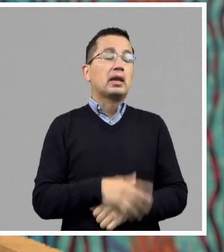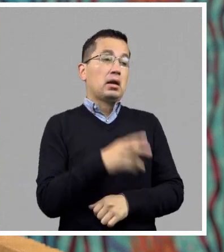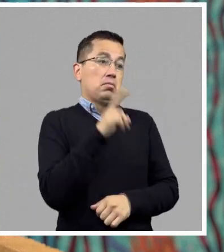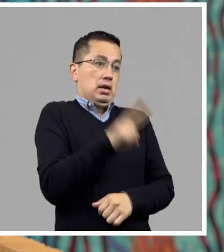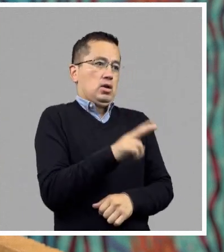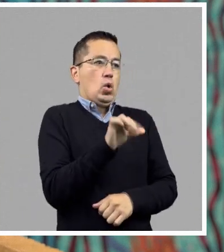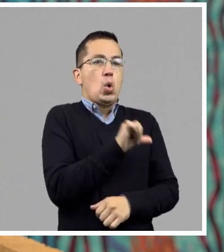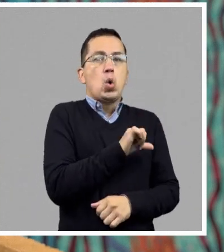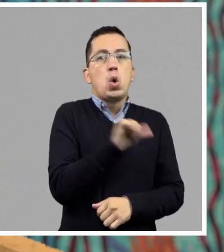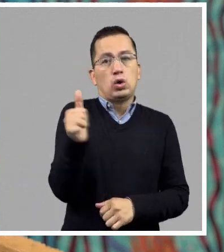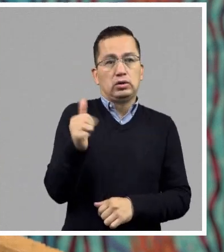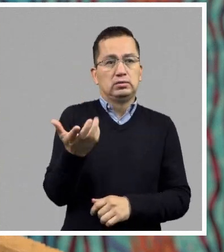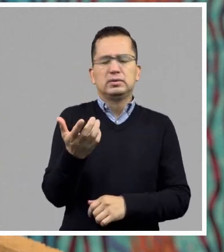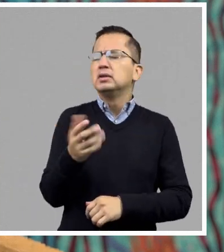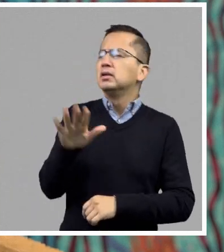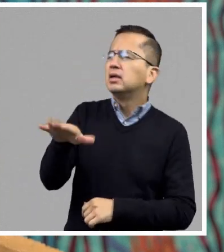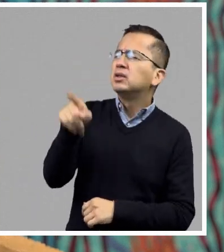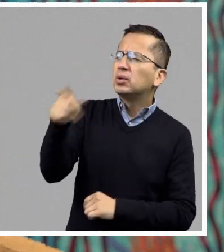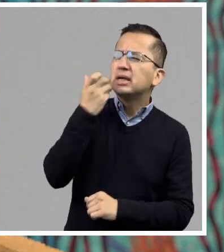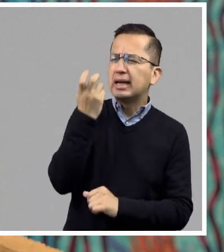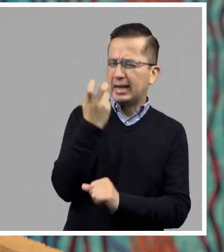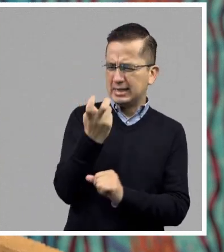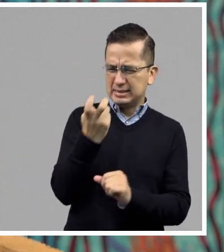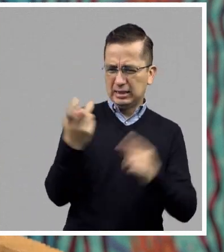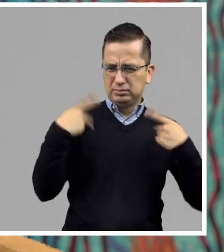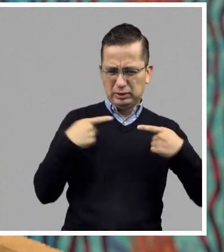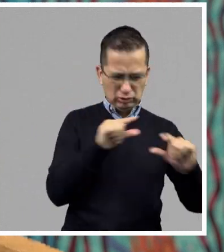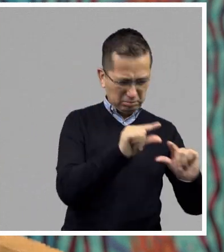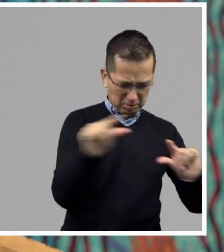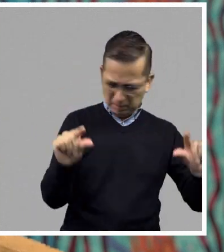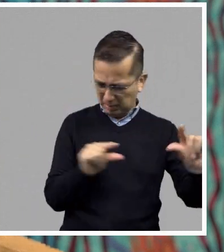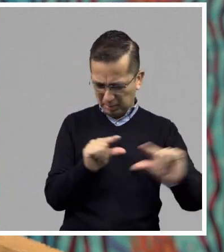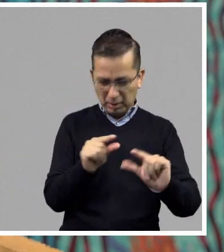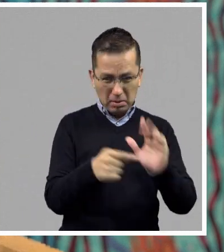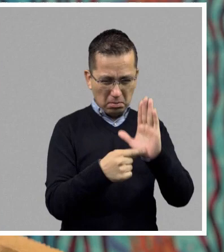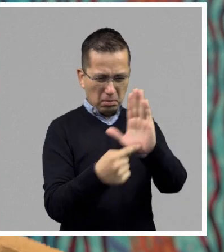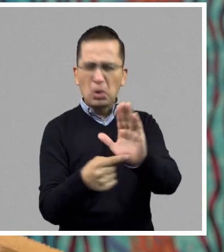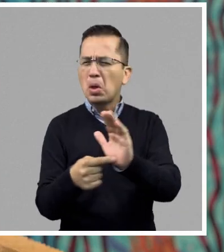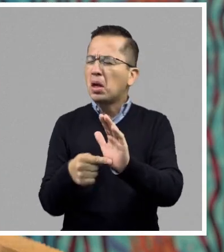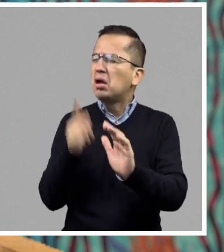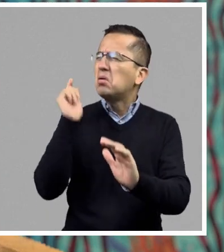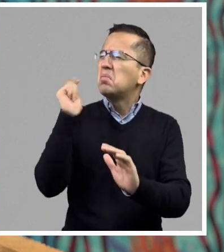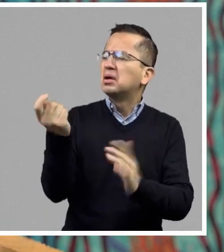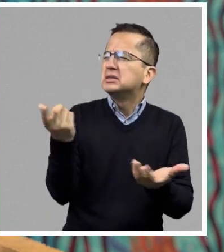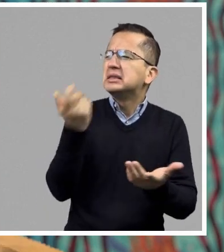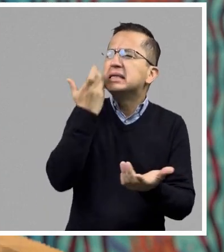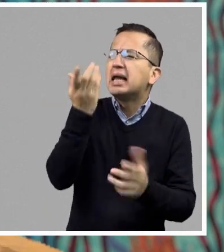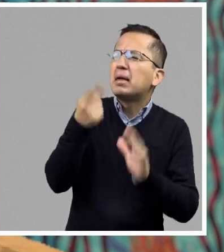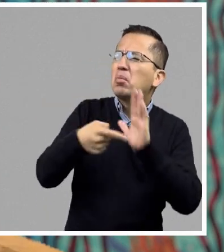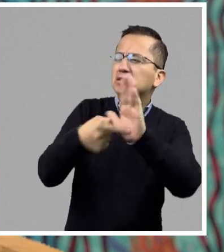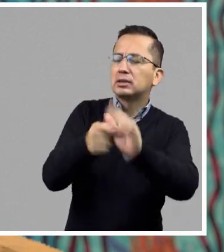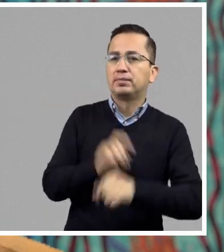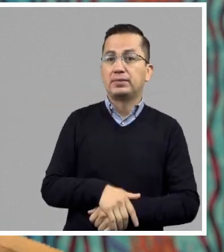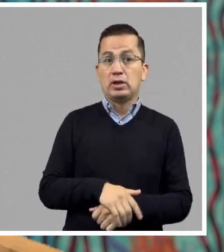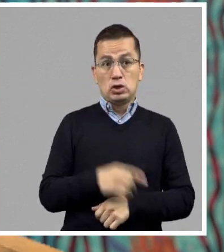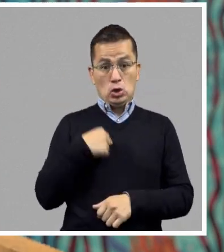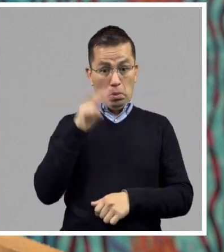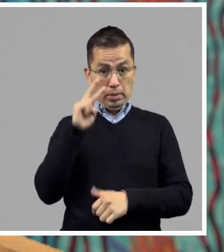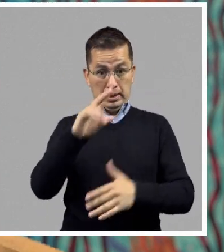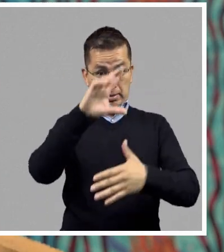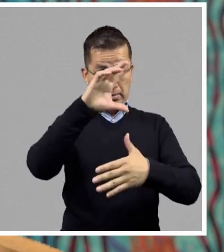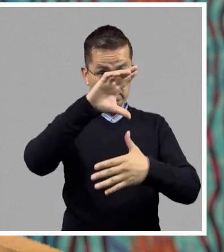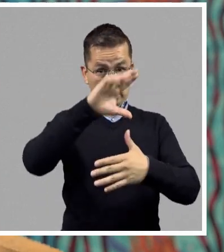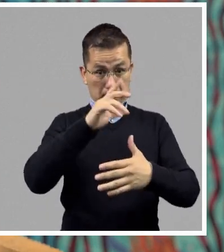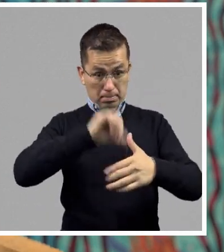yo creo que digo otros que no sean Centroamericanos Bueno yo al ver el mapa me doy cuenta por ejemplo que hay una fuerte